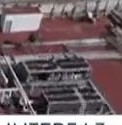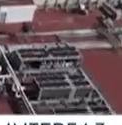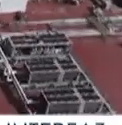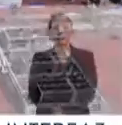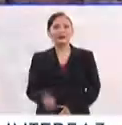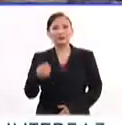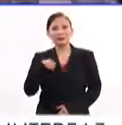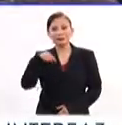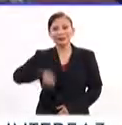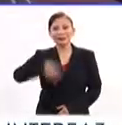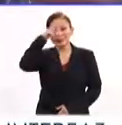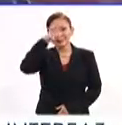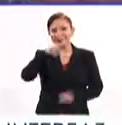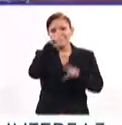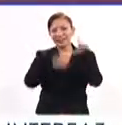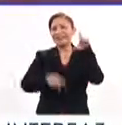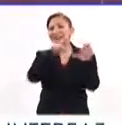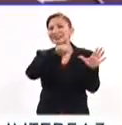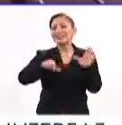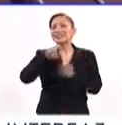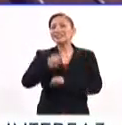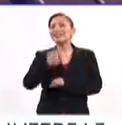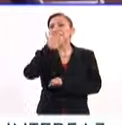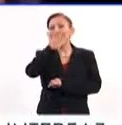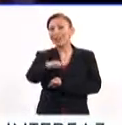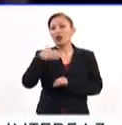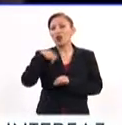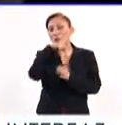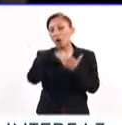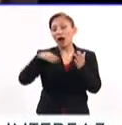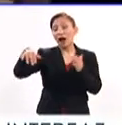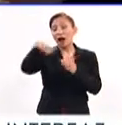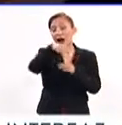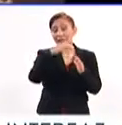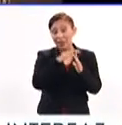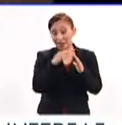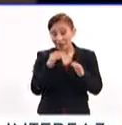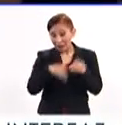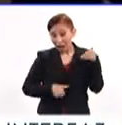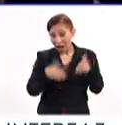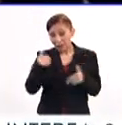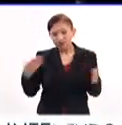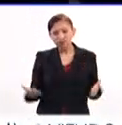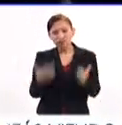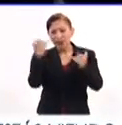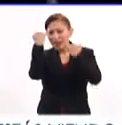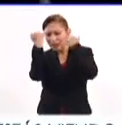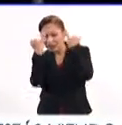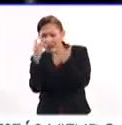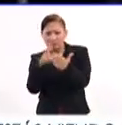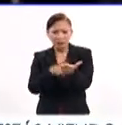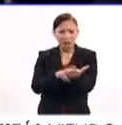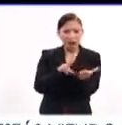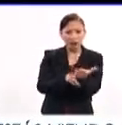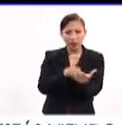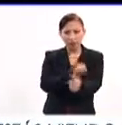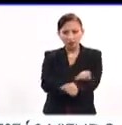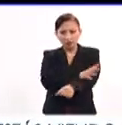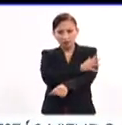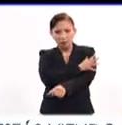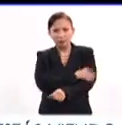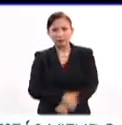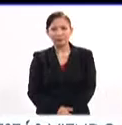En nuestro país, más de 675 casas teatrales se han conformado como impulsoras de ideas, valores y